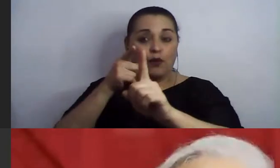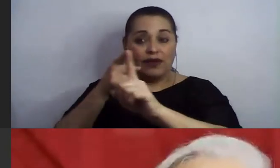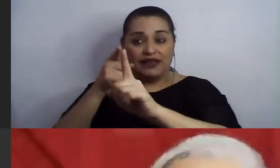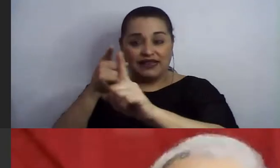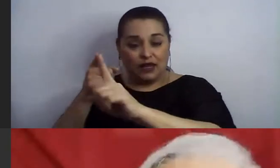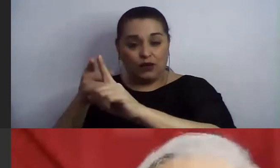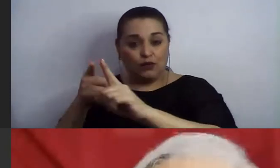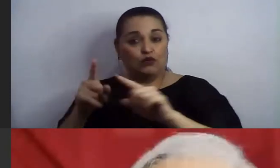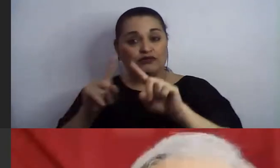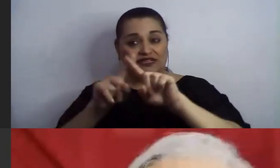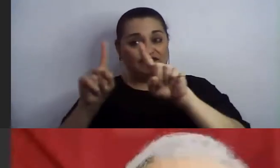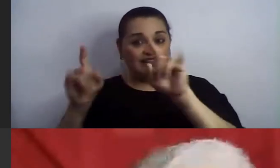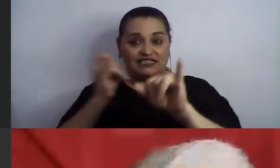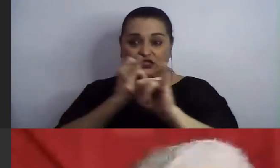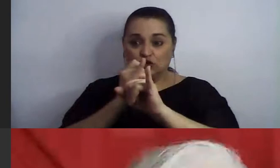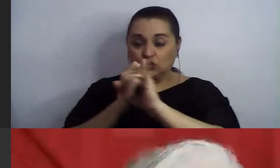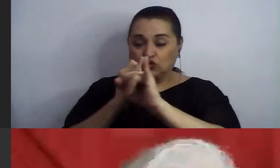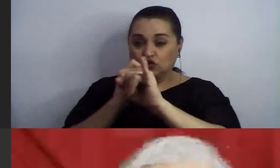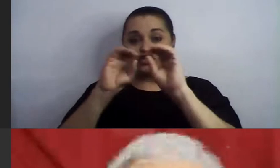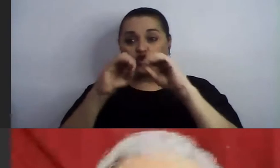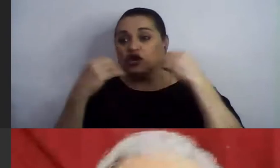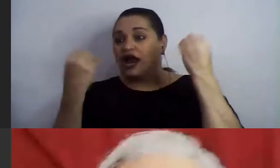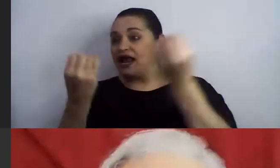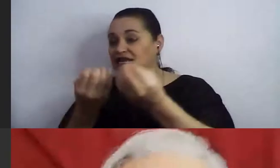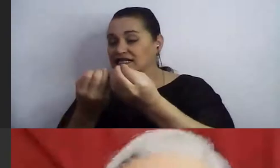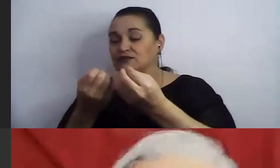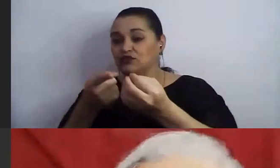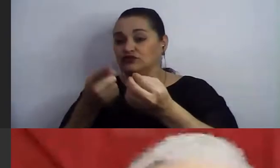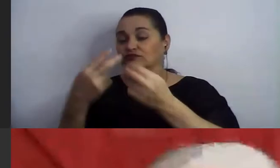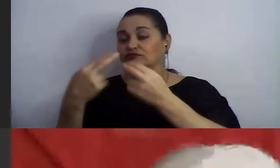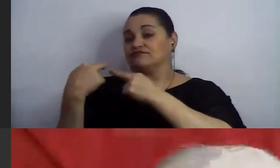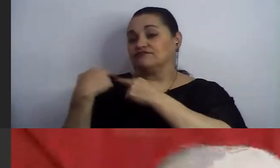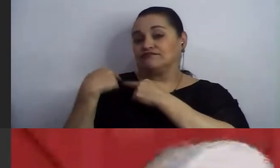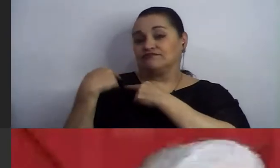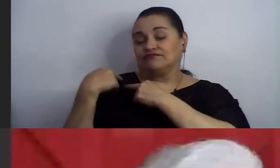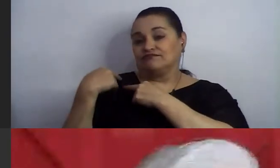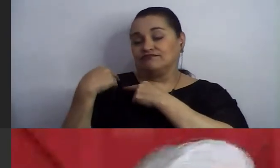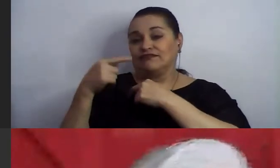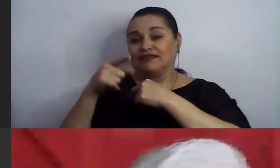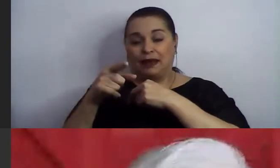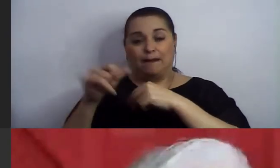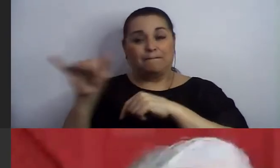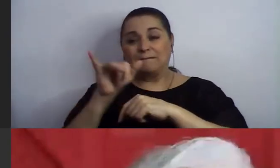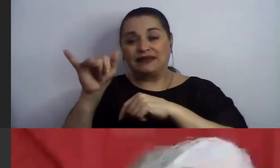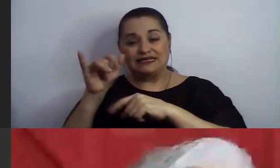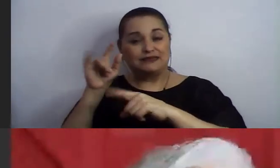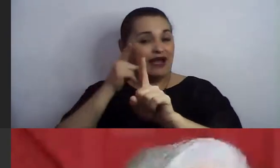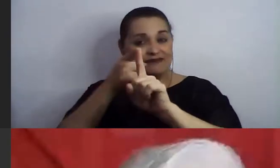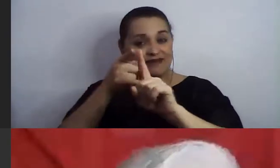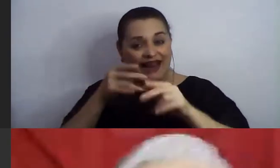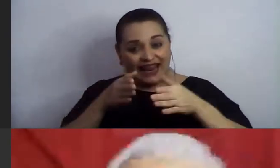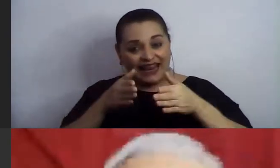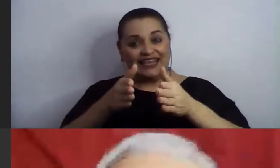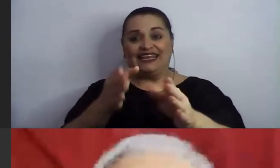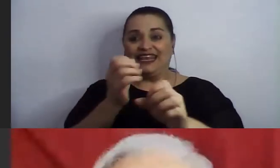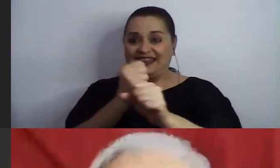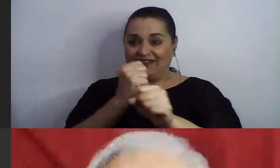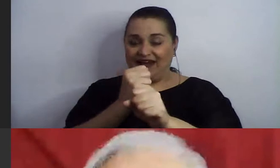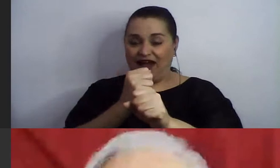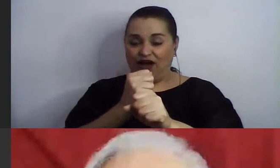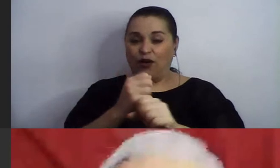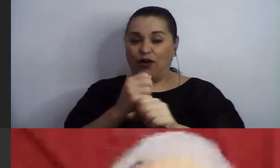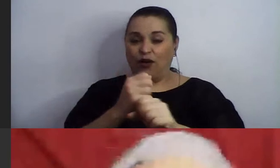instituciones y de los organismos que están en esta misma línea, pues es